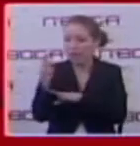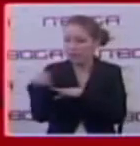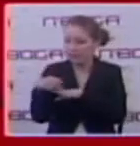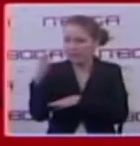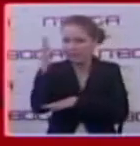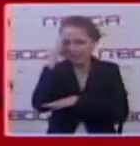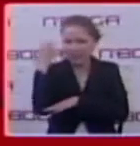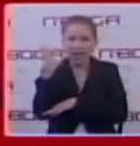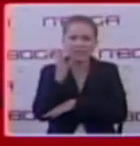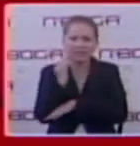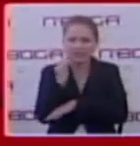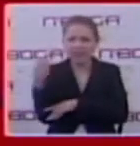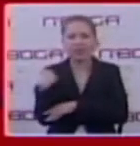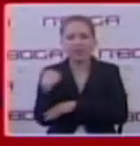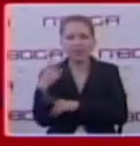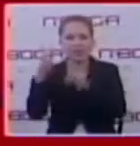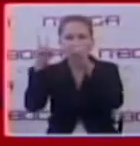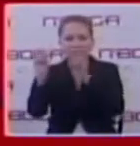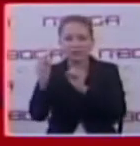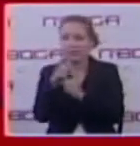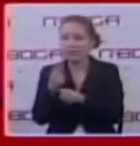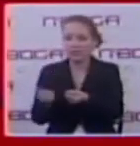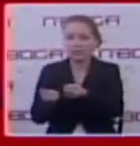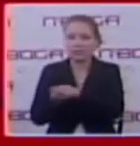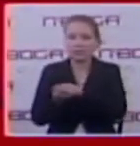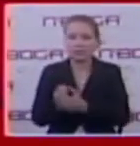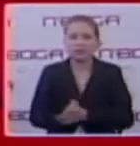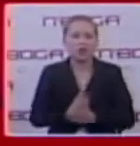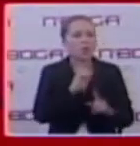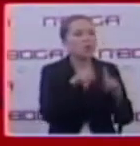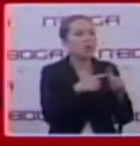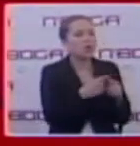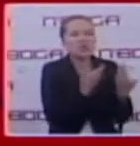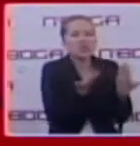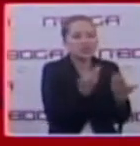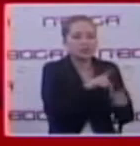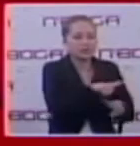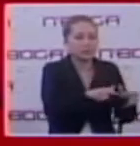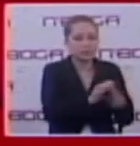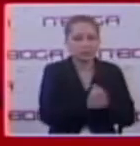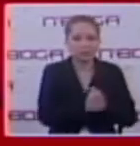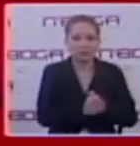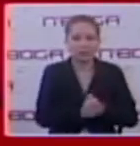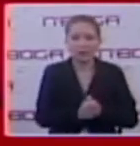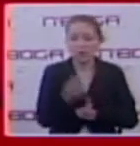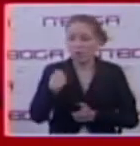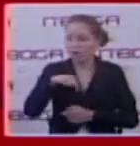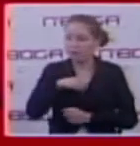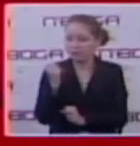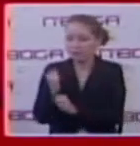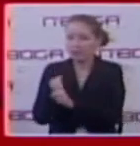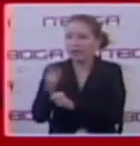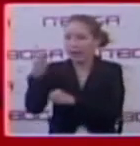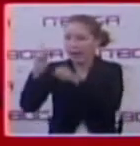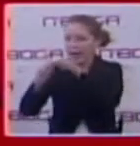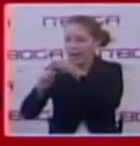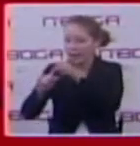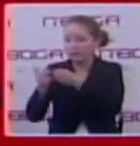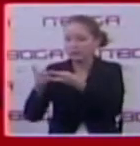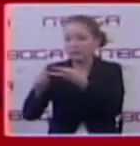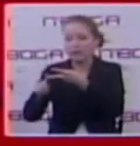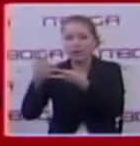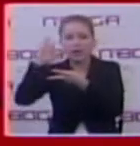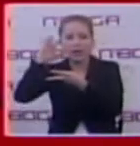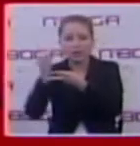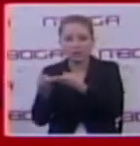gente que sabe del tema y gente que aporta. Entonces, ¿y cuándo y dónde se dará, Jaime? A ver, nosotros estamos trabajando en Quito y vamos a trabajar